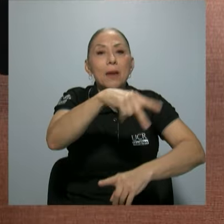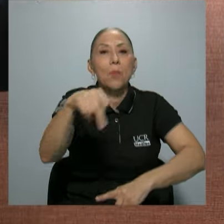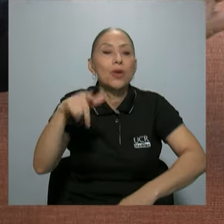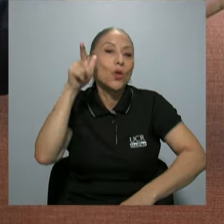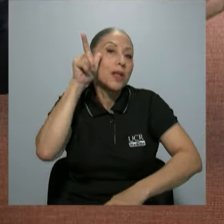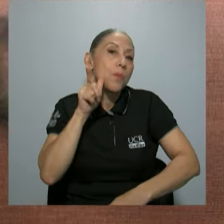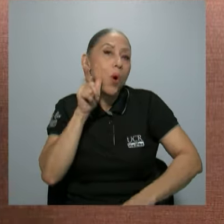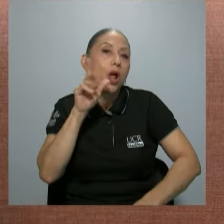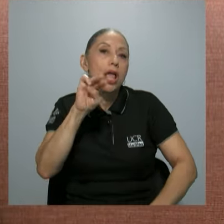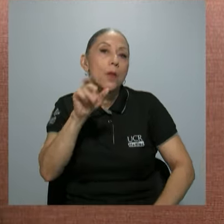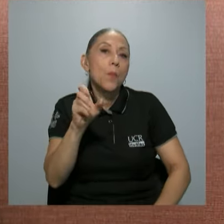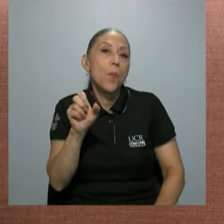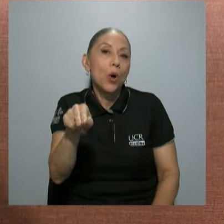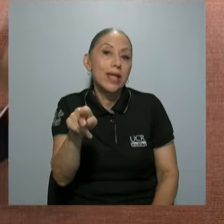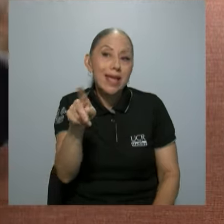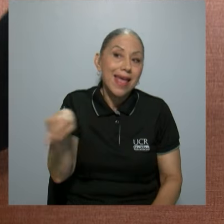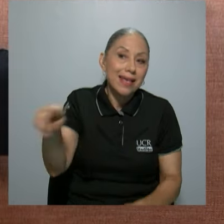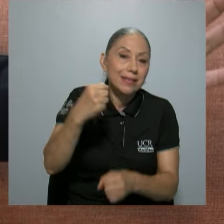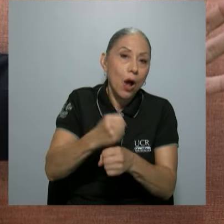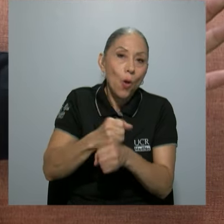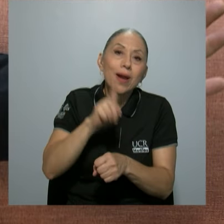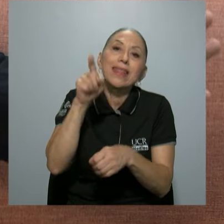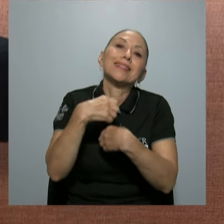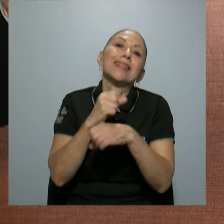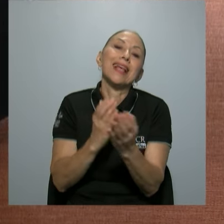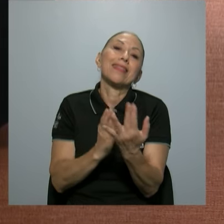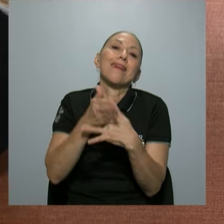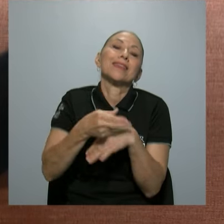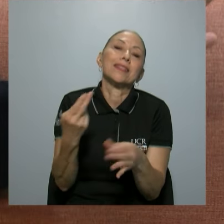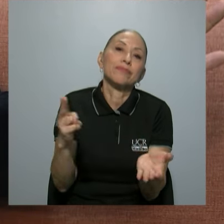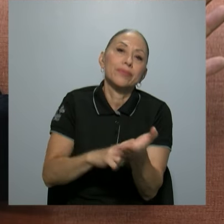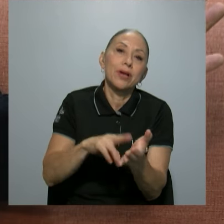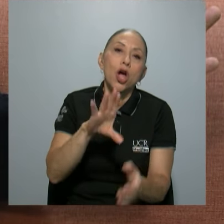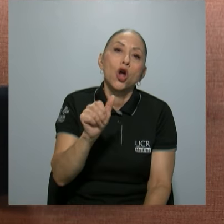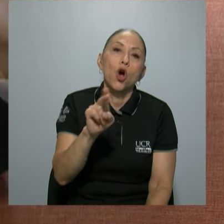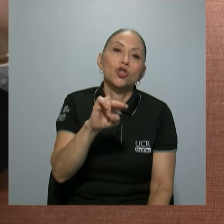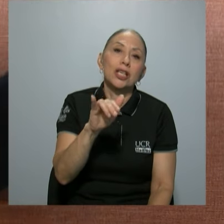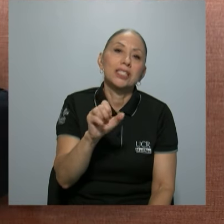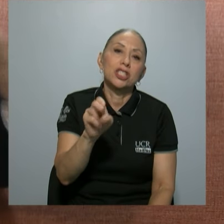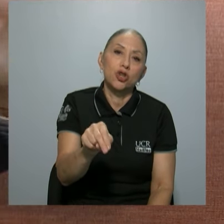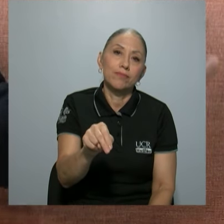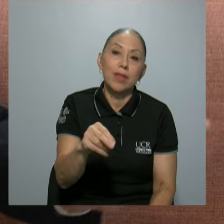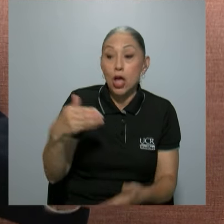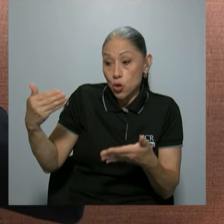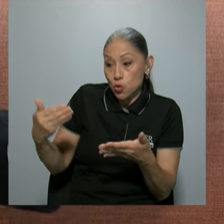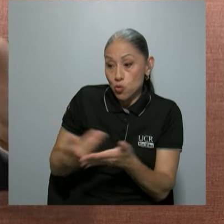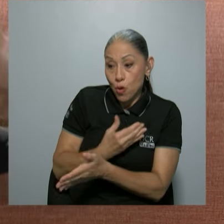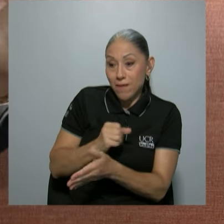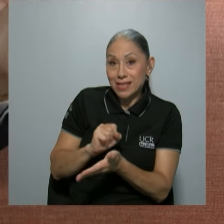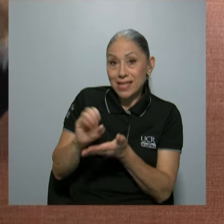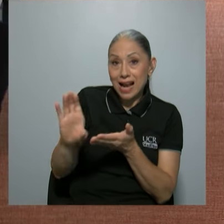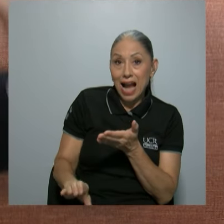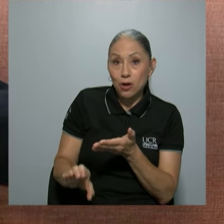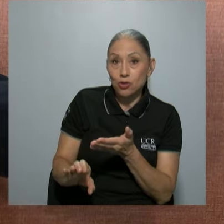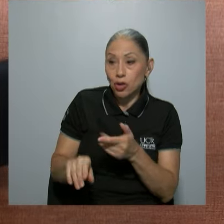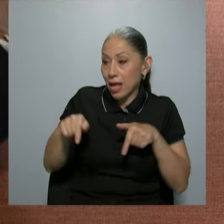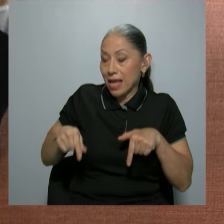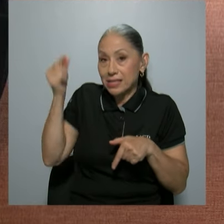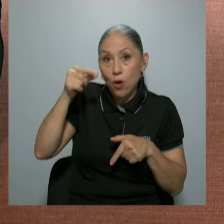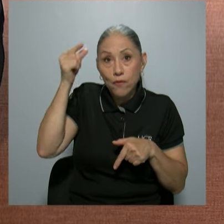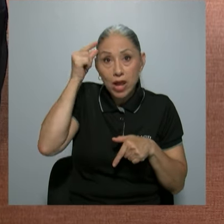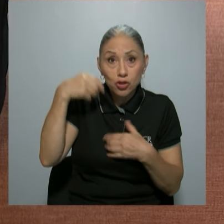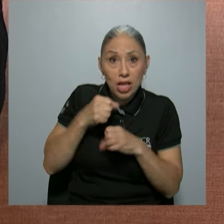obra tiene que irse por concesión, de lo contrario no se va a hacer. La nueva de San Carlos finalmente tampoco se hizo en este gobierno, va a